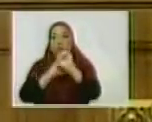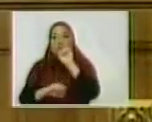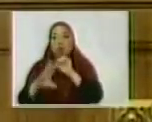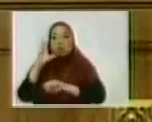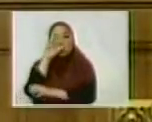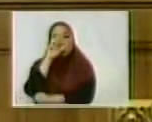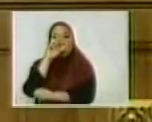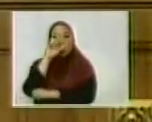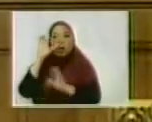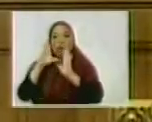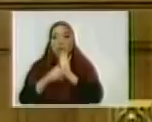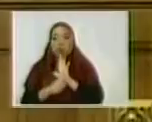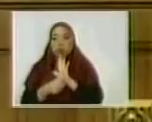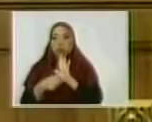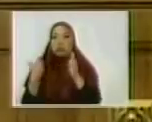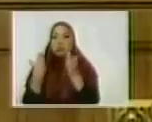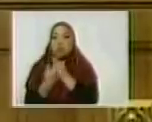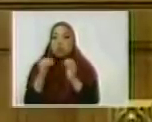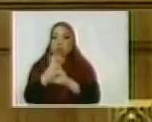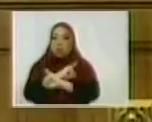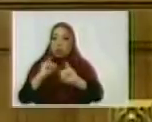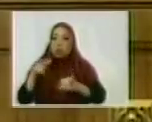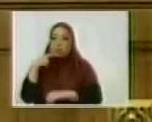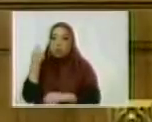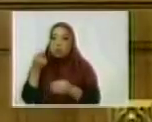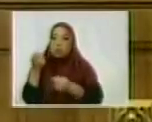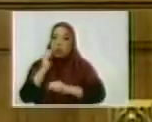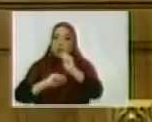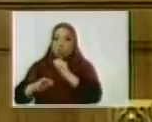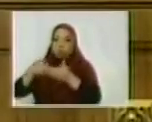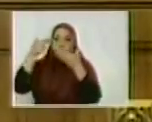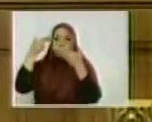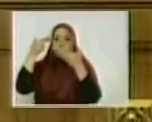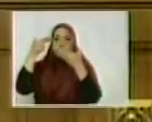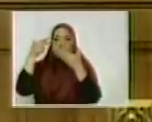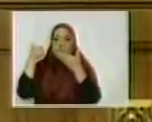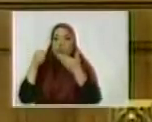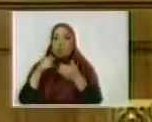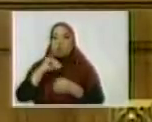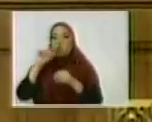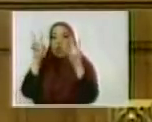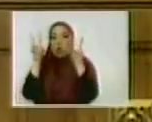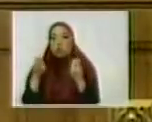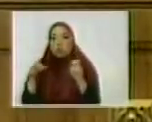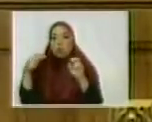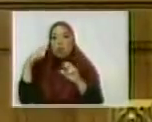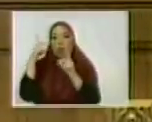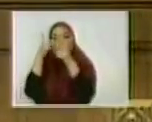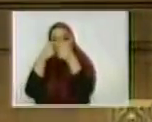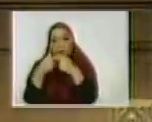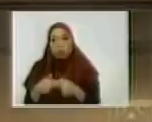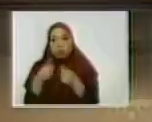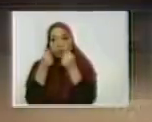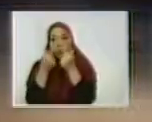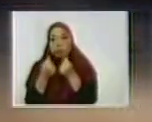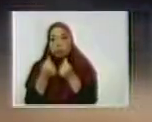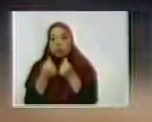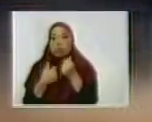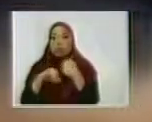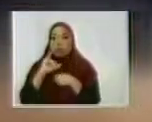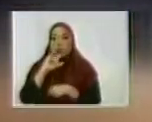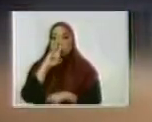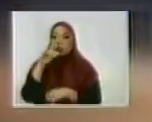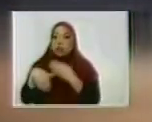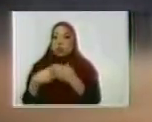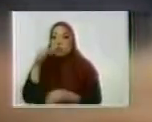Delincuencia Organizada y el Financiamiento al Terrorismo. Han surgido nuevos delitos económicos que, a la luz del